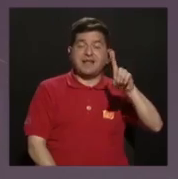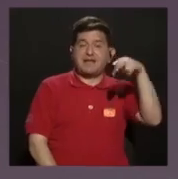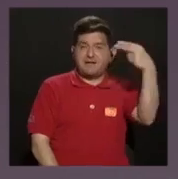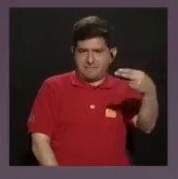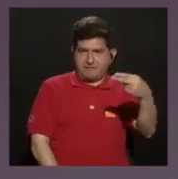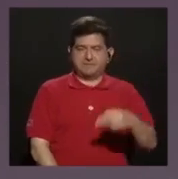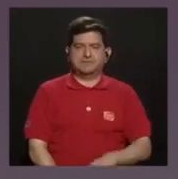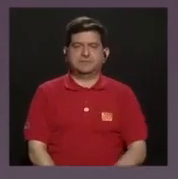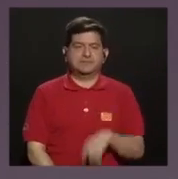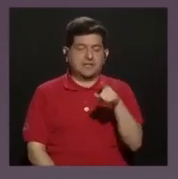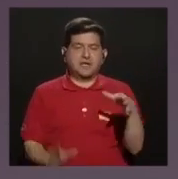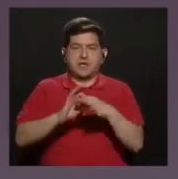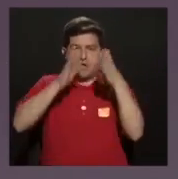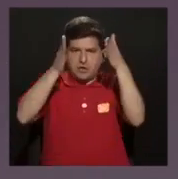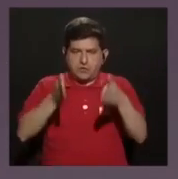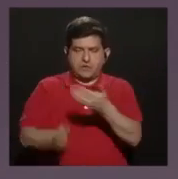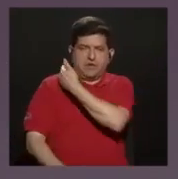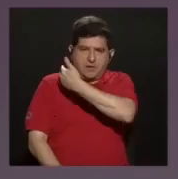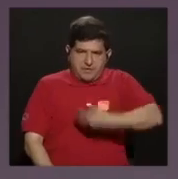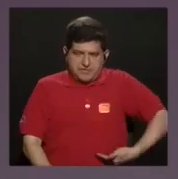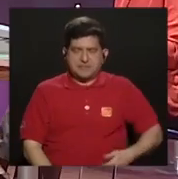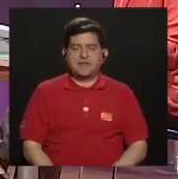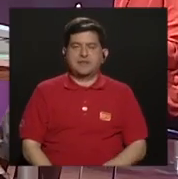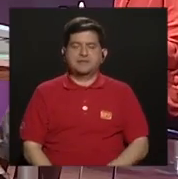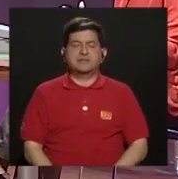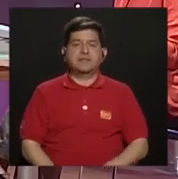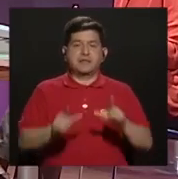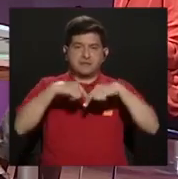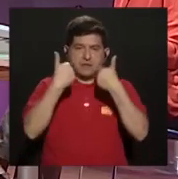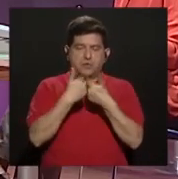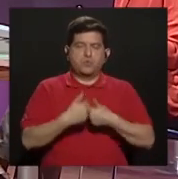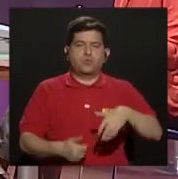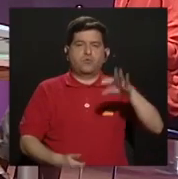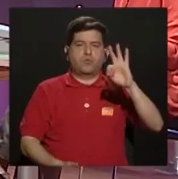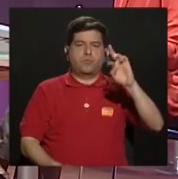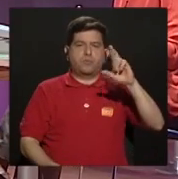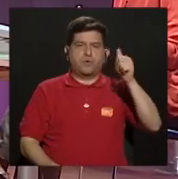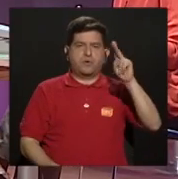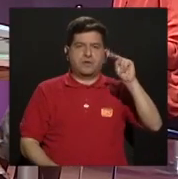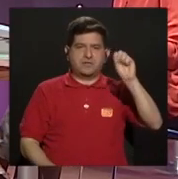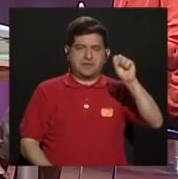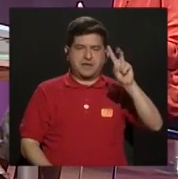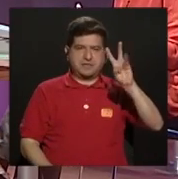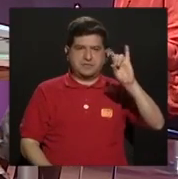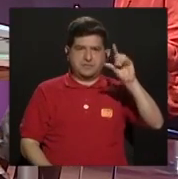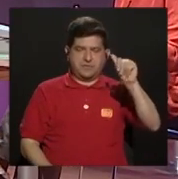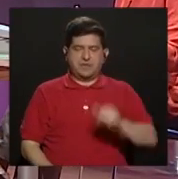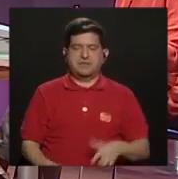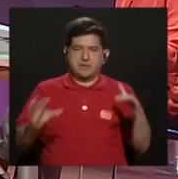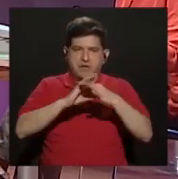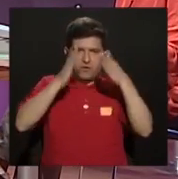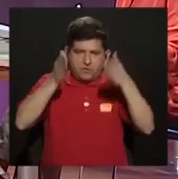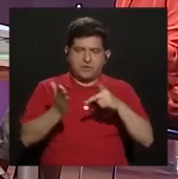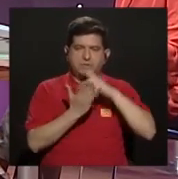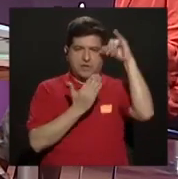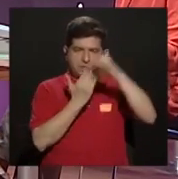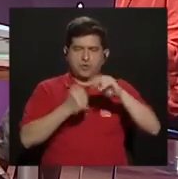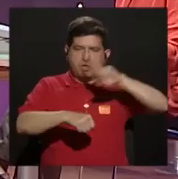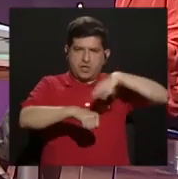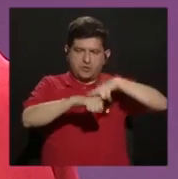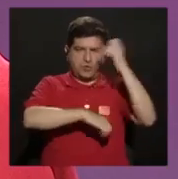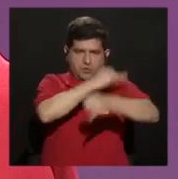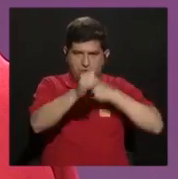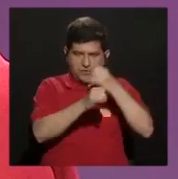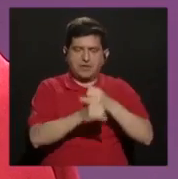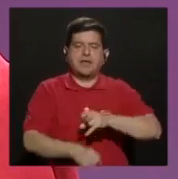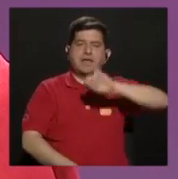Hernández, quien es la coordinadora y presidenta de Transvida y coordinadora de proyectos nacionales e internacionales. Muchas gracias, Dayana. Gracias. Y